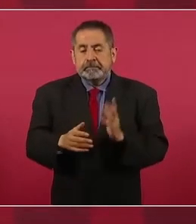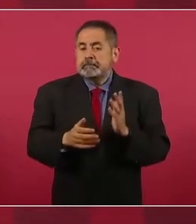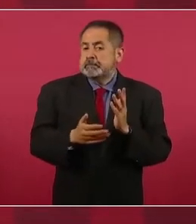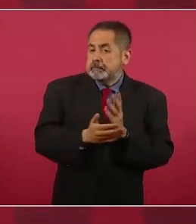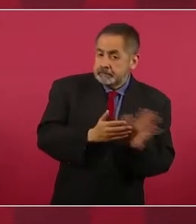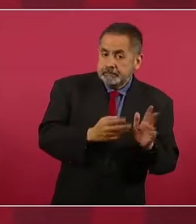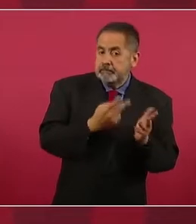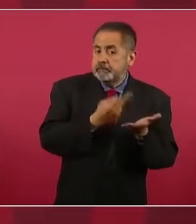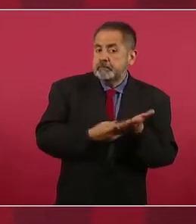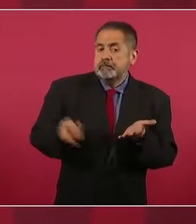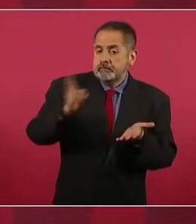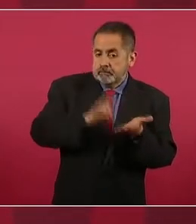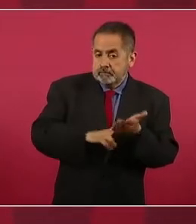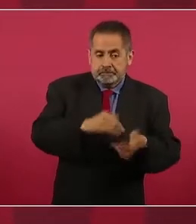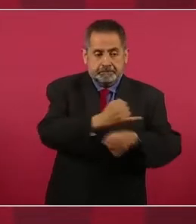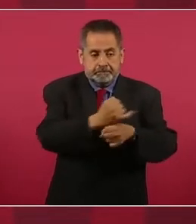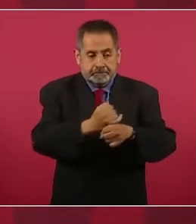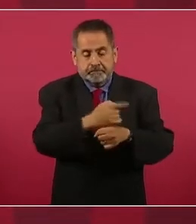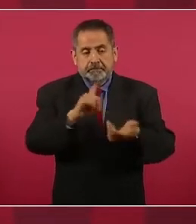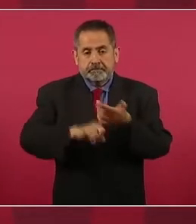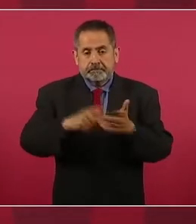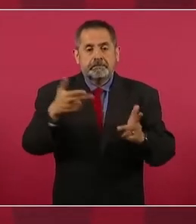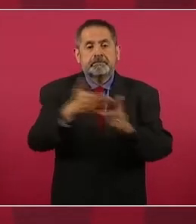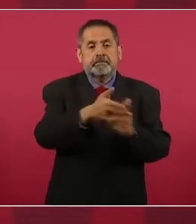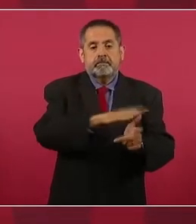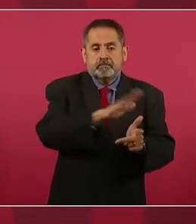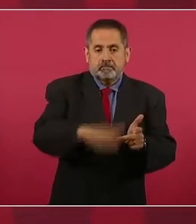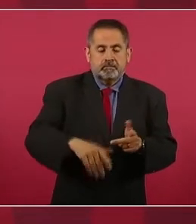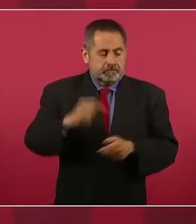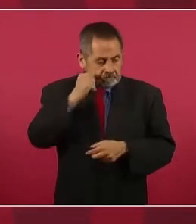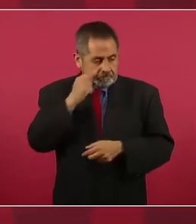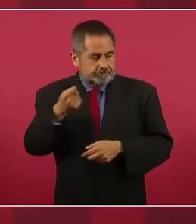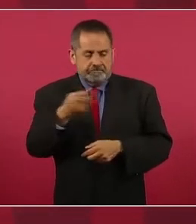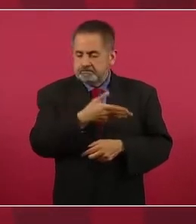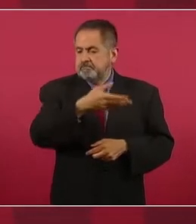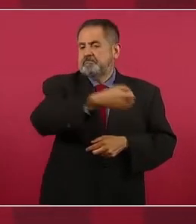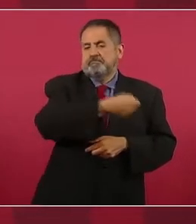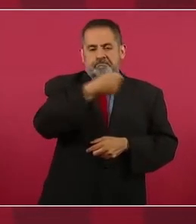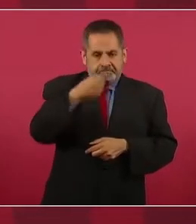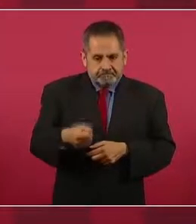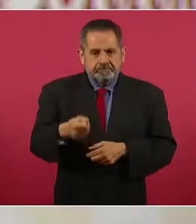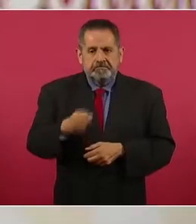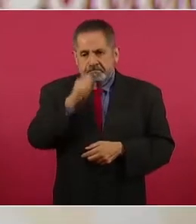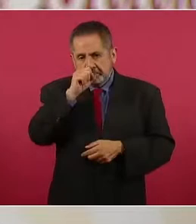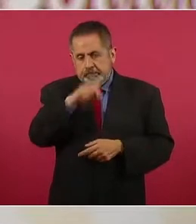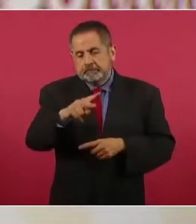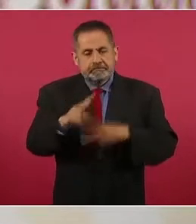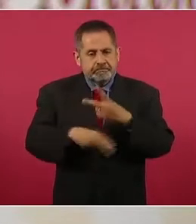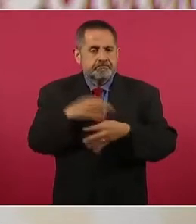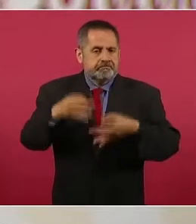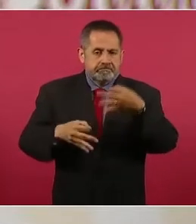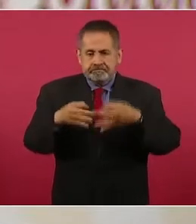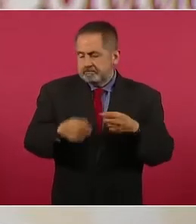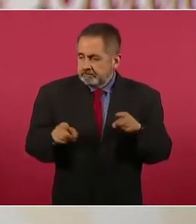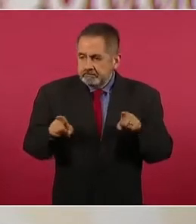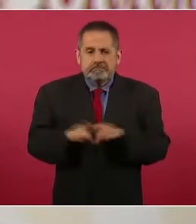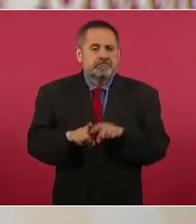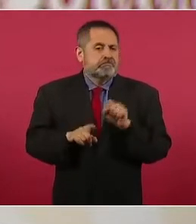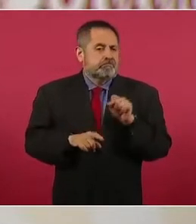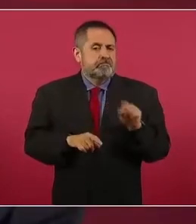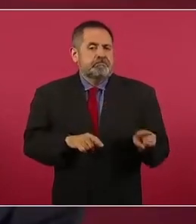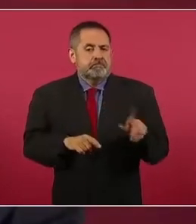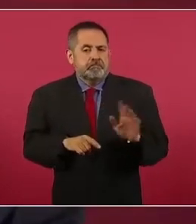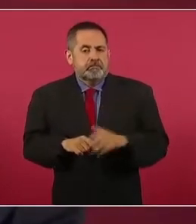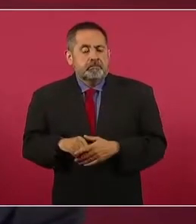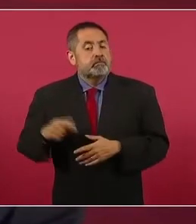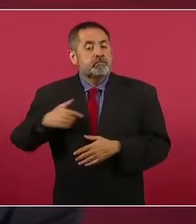independiente de la carpeta de feminicidio, pero eventualmente también pudiera estar indiciado por este delito.